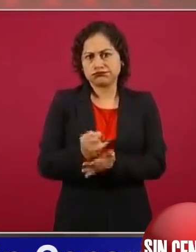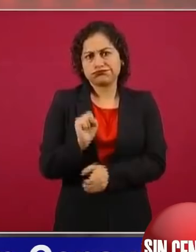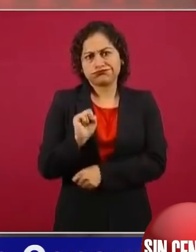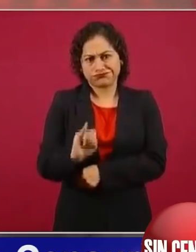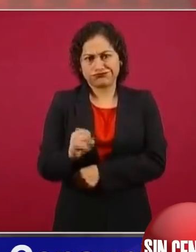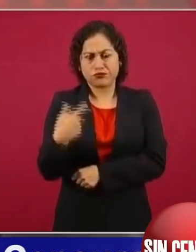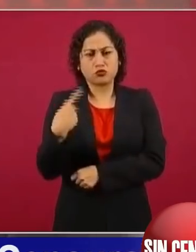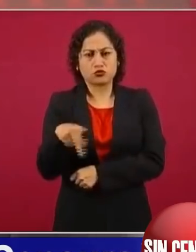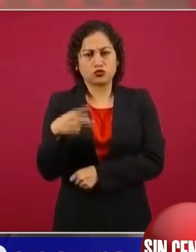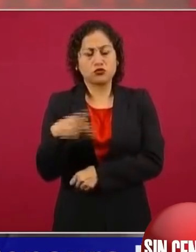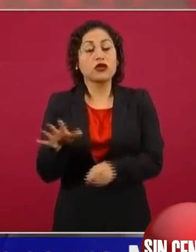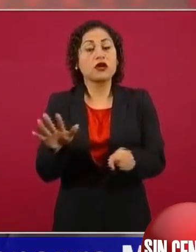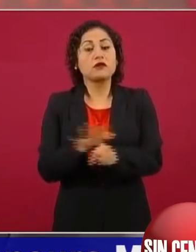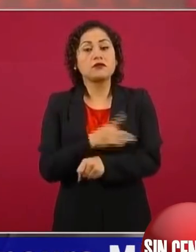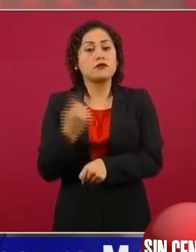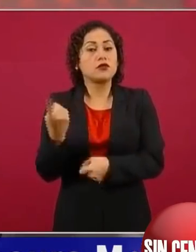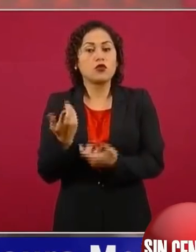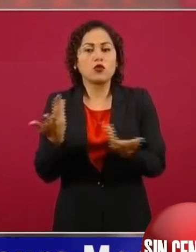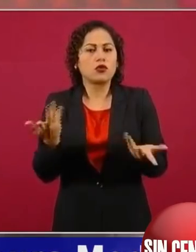intención